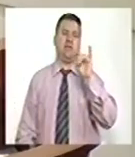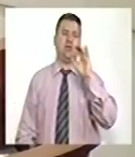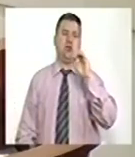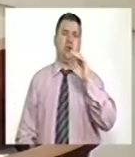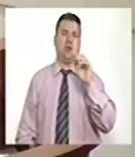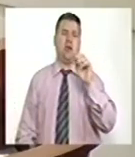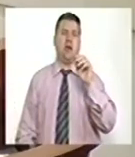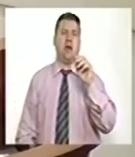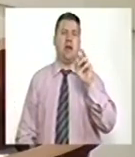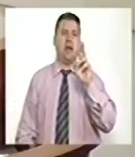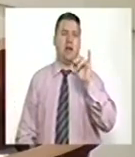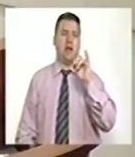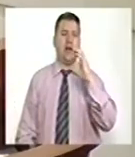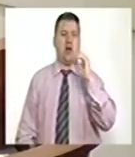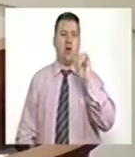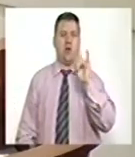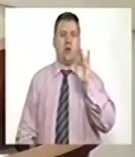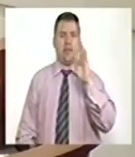Francisco Ricaute.